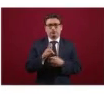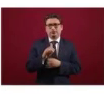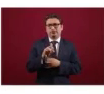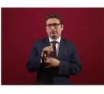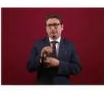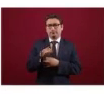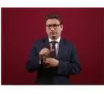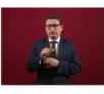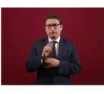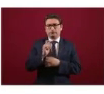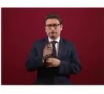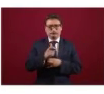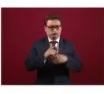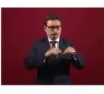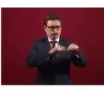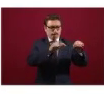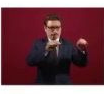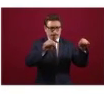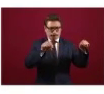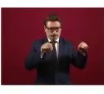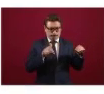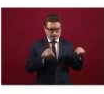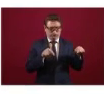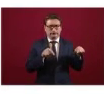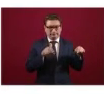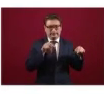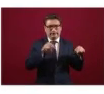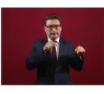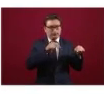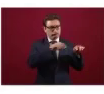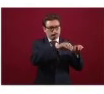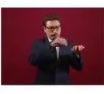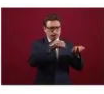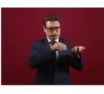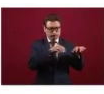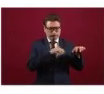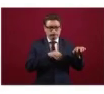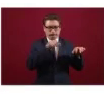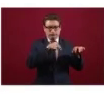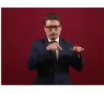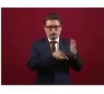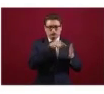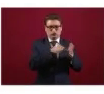la forma que tiene, y ahí estarán colocadas todas las